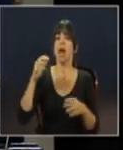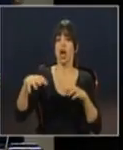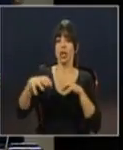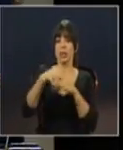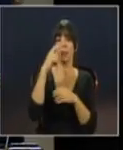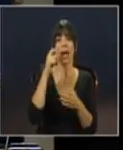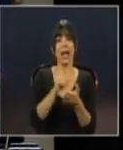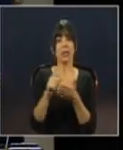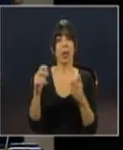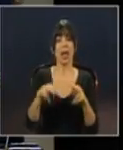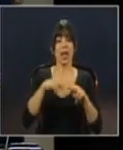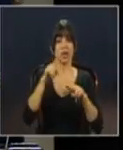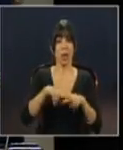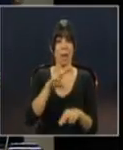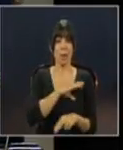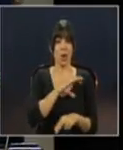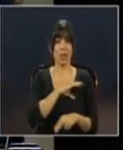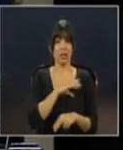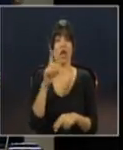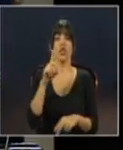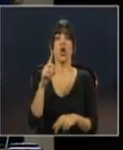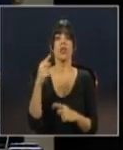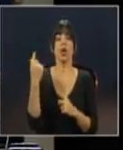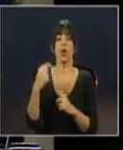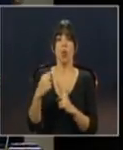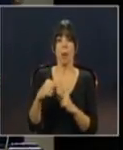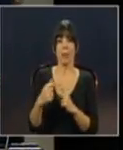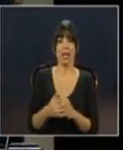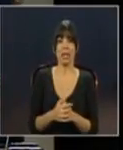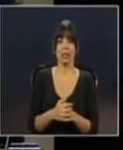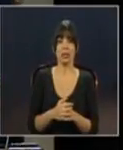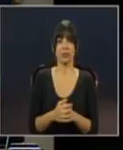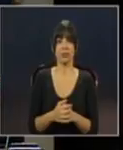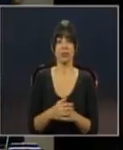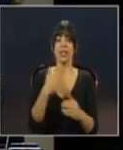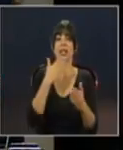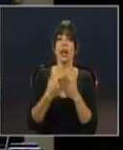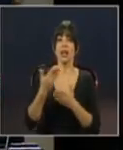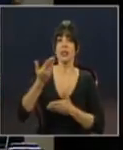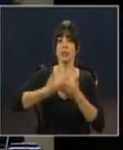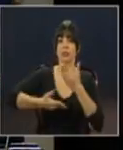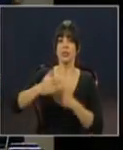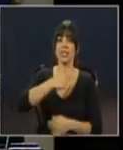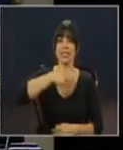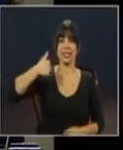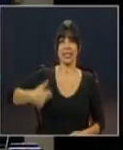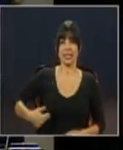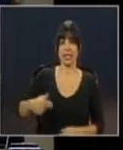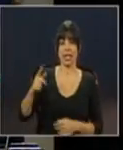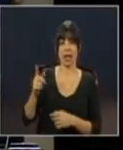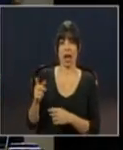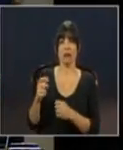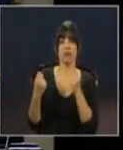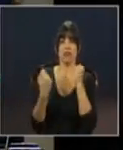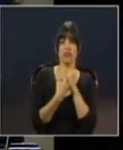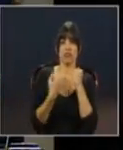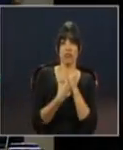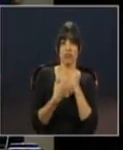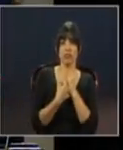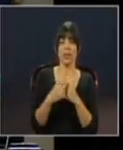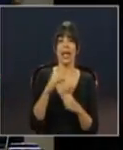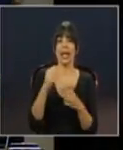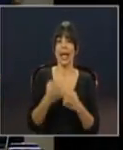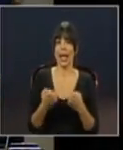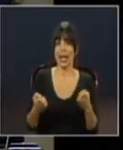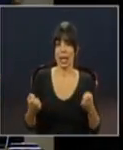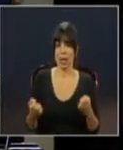Escuela Nacional de Policía, ubicada en Guápiles, gracias a la cooperación de la República Popular de China y el apoyo y